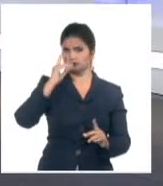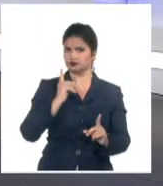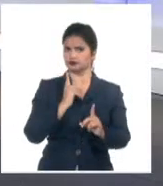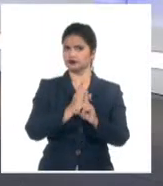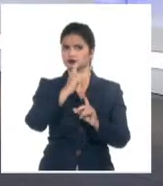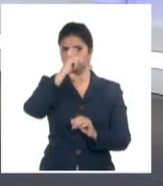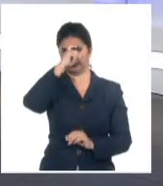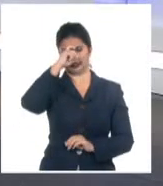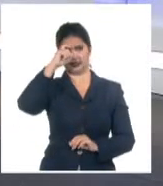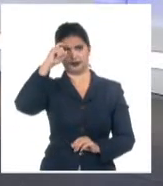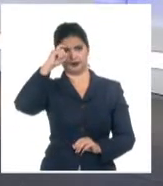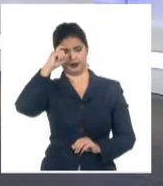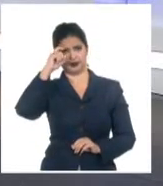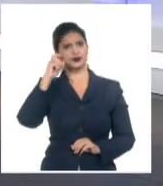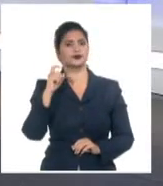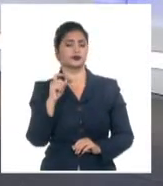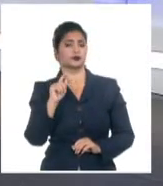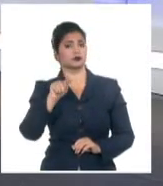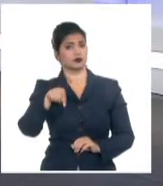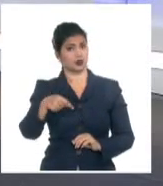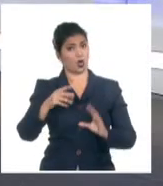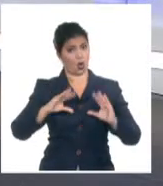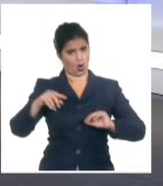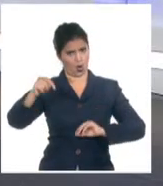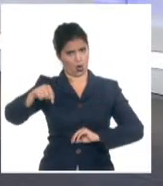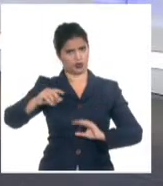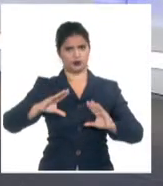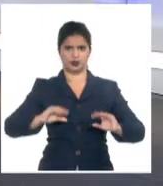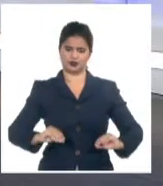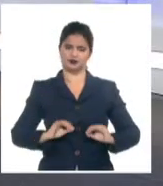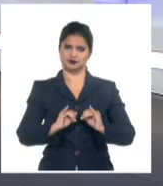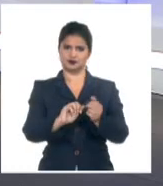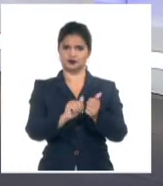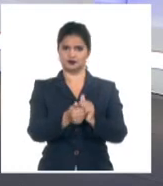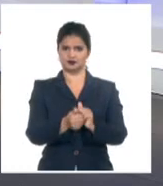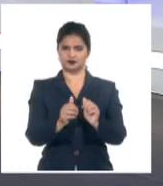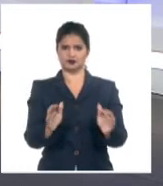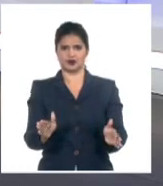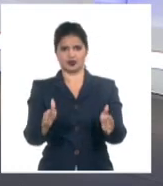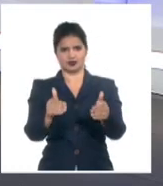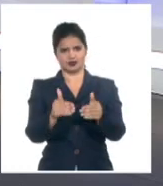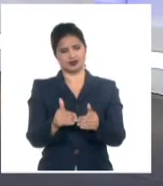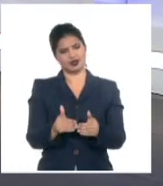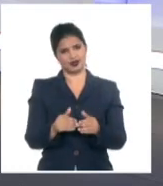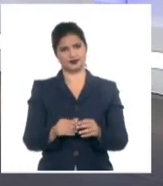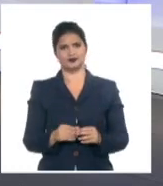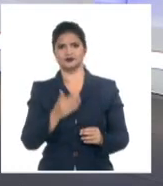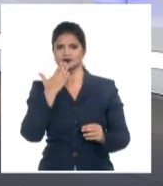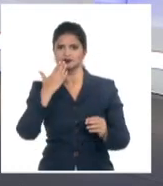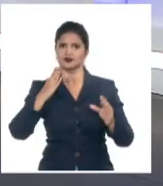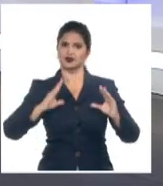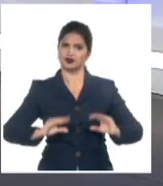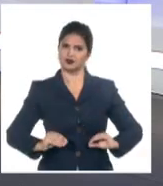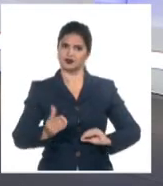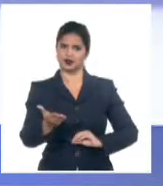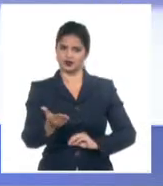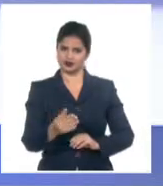Spíritus también en horas de la noche de hoy. Y de esta forma estamos poniendo punto final a este tiempo con los deportes. Tenga usted muy buenas noches.